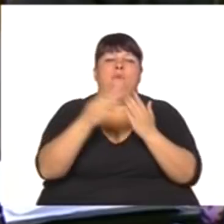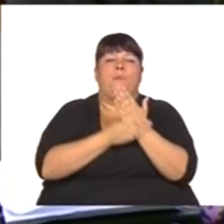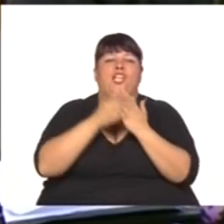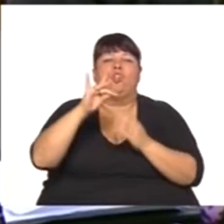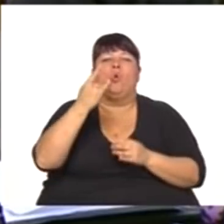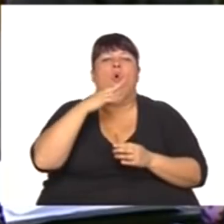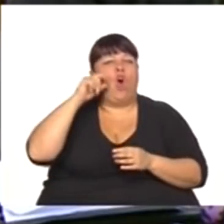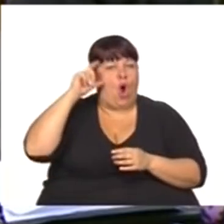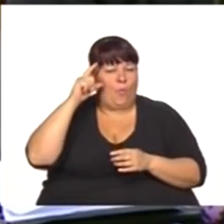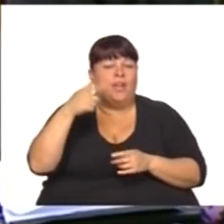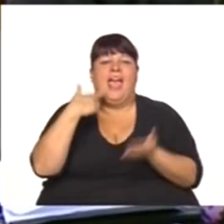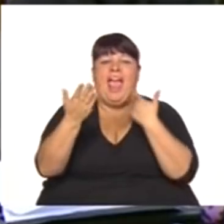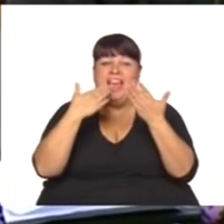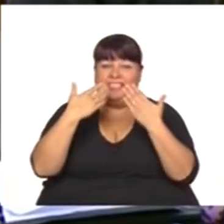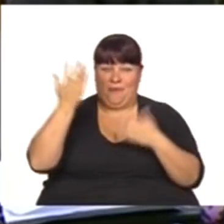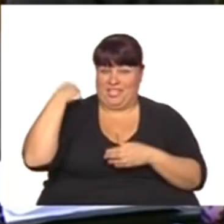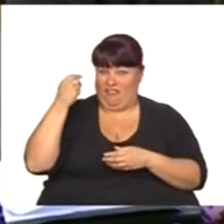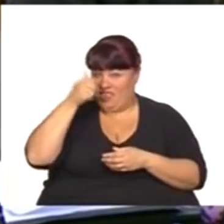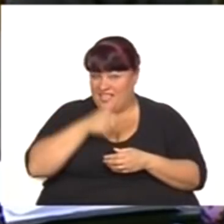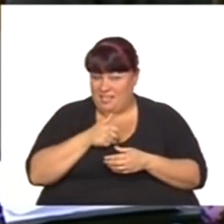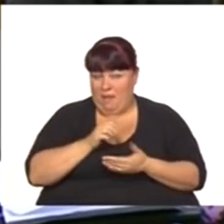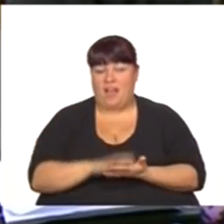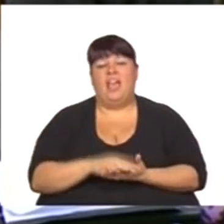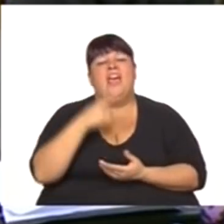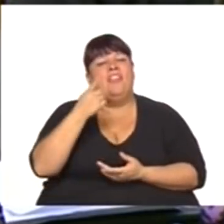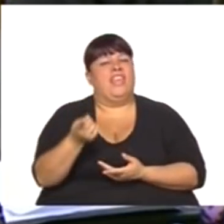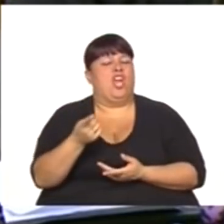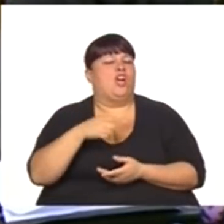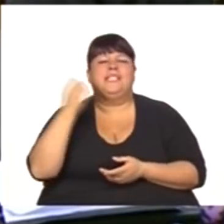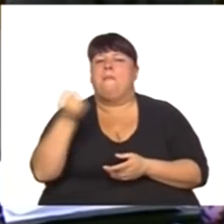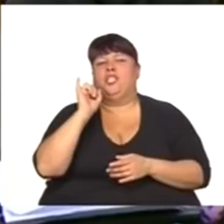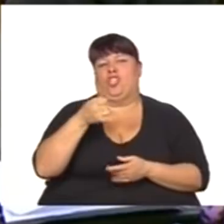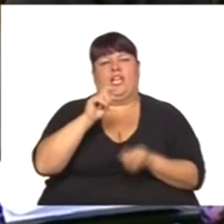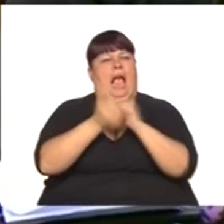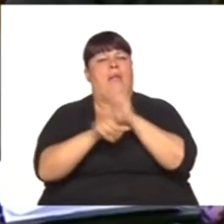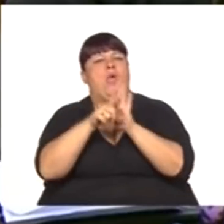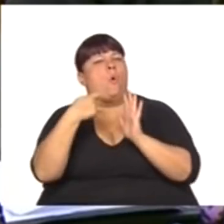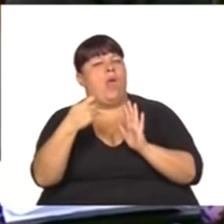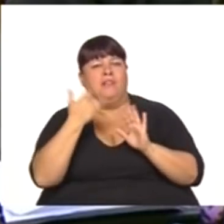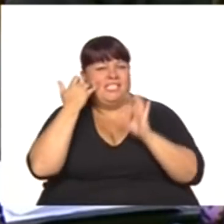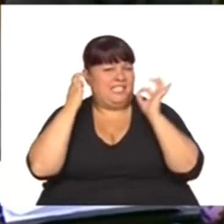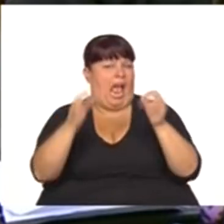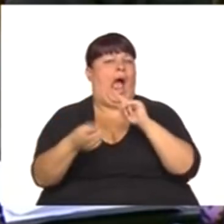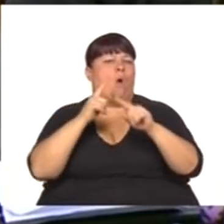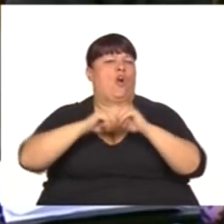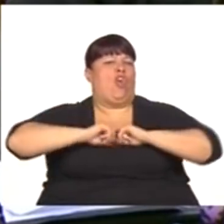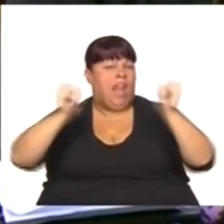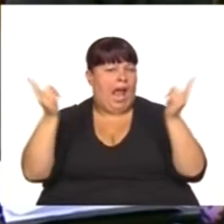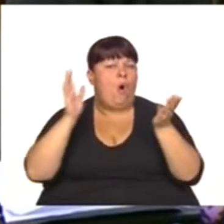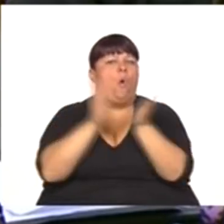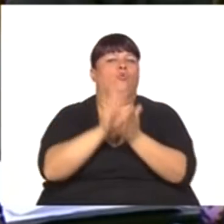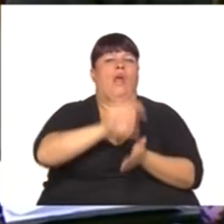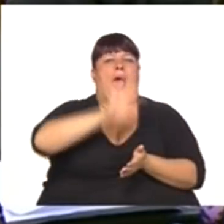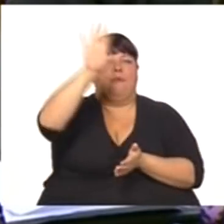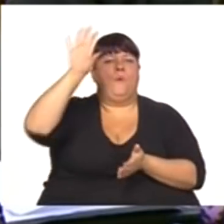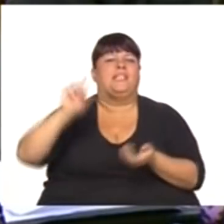ministro Duhovne en una entrevista que hizo el fin de semana. Dice, es imprescindible la reforma previsional porque llegamos a acuerdos de largo plazo con las